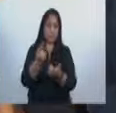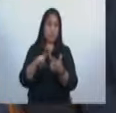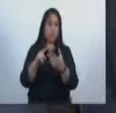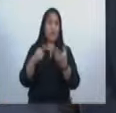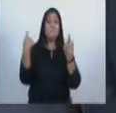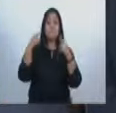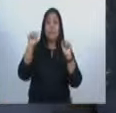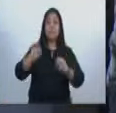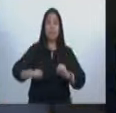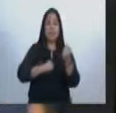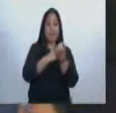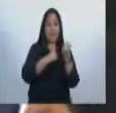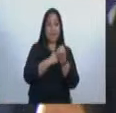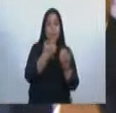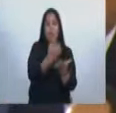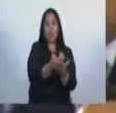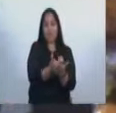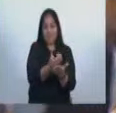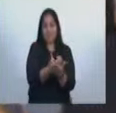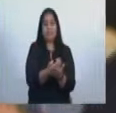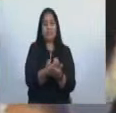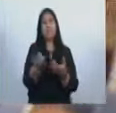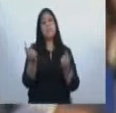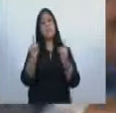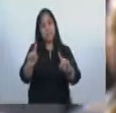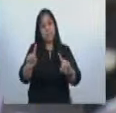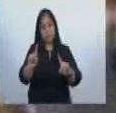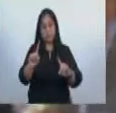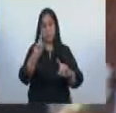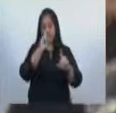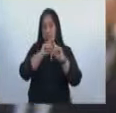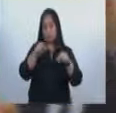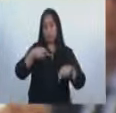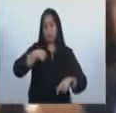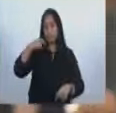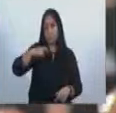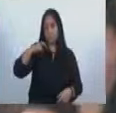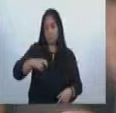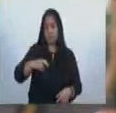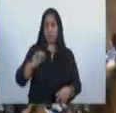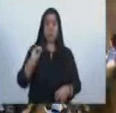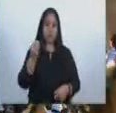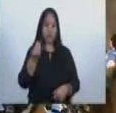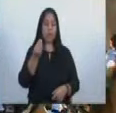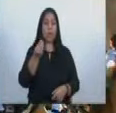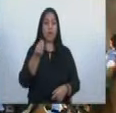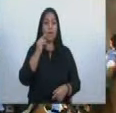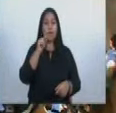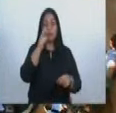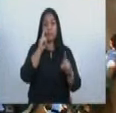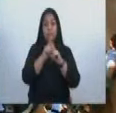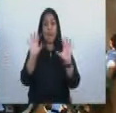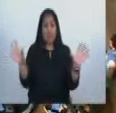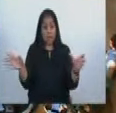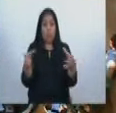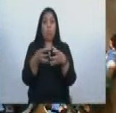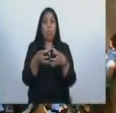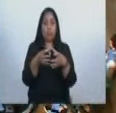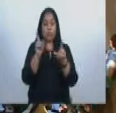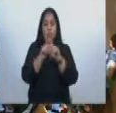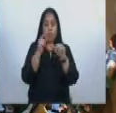poder apoyarnos con evidencia Pero va a ser necesario que en conjunto